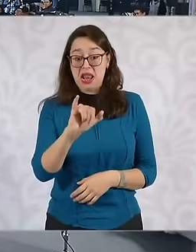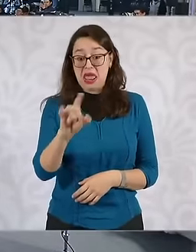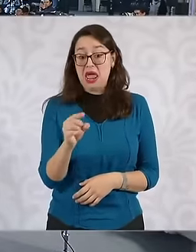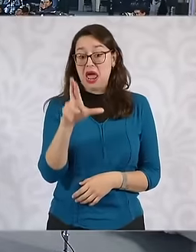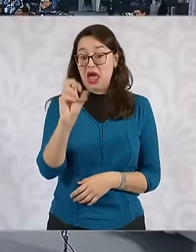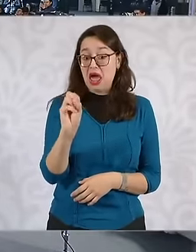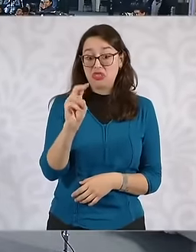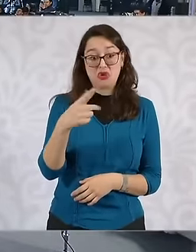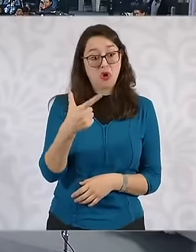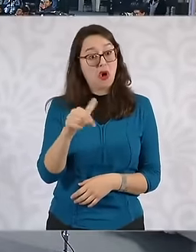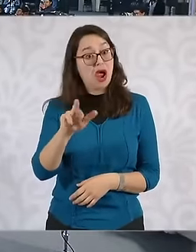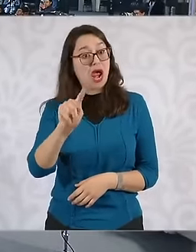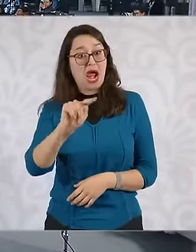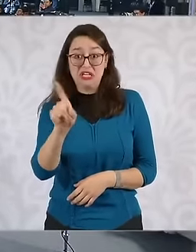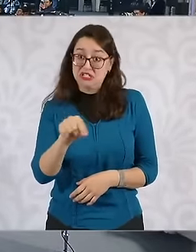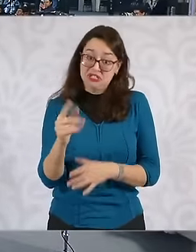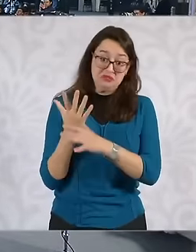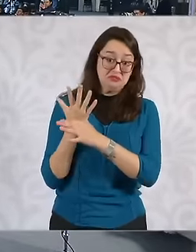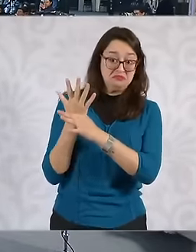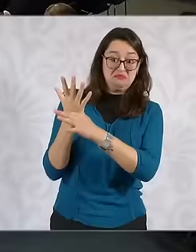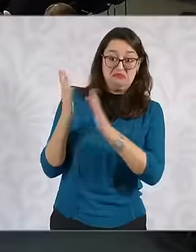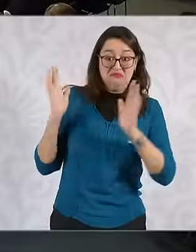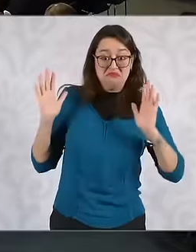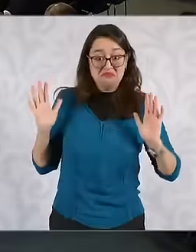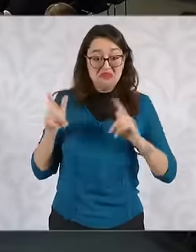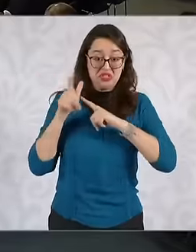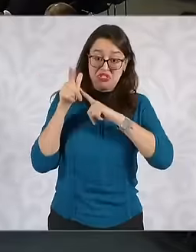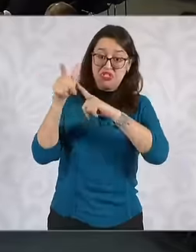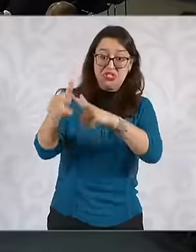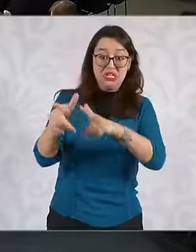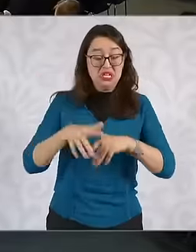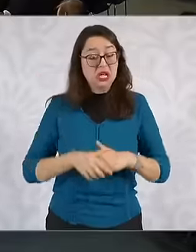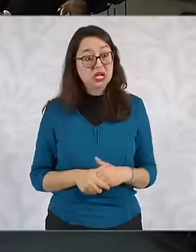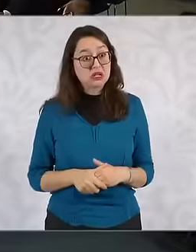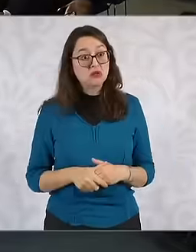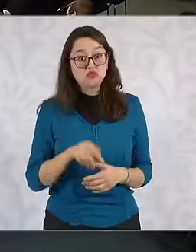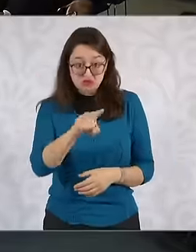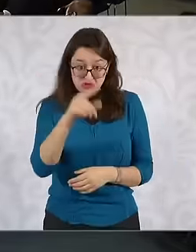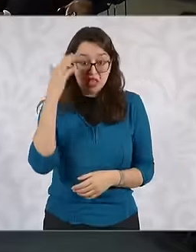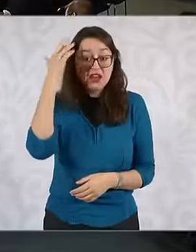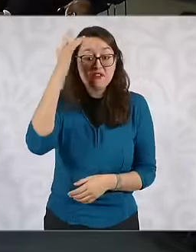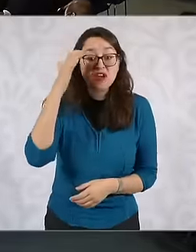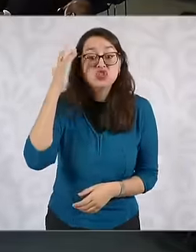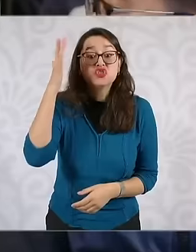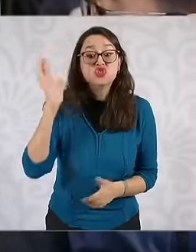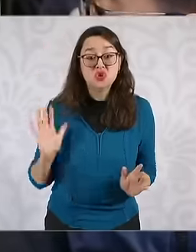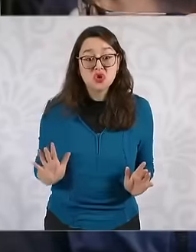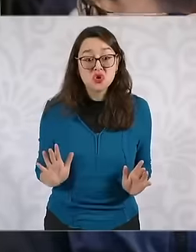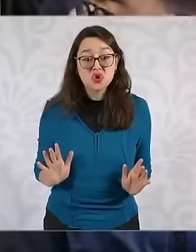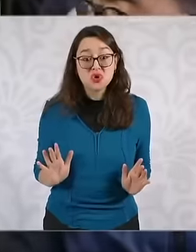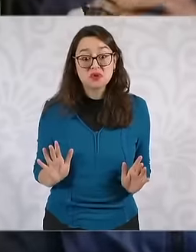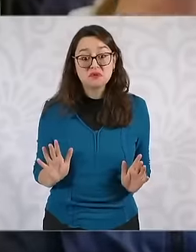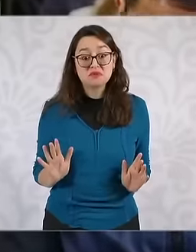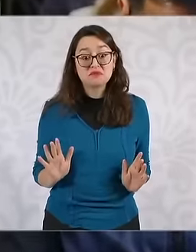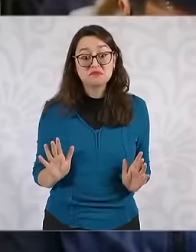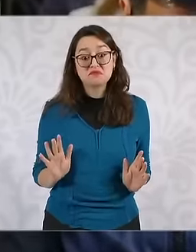las de que entramos a las reflexiones, si usted enviaría alguna iniciativa pues para que la fiscalía